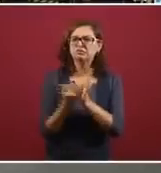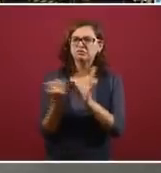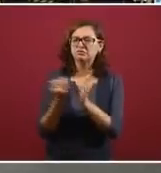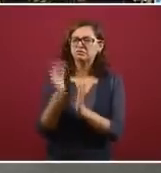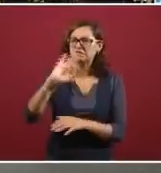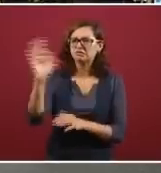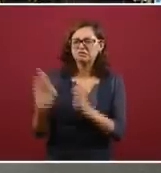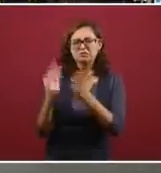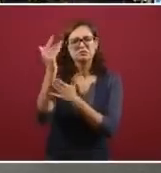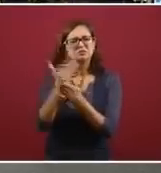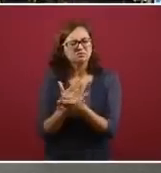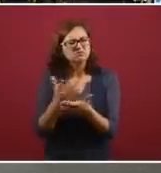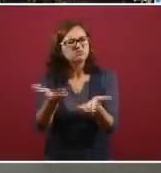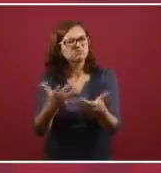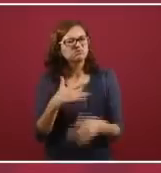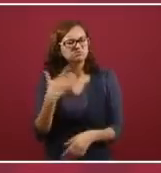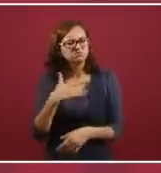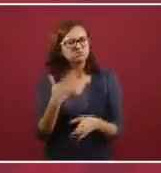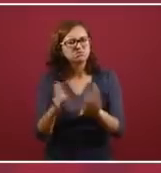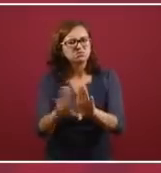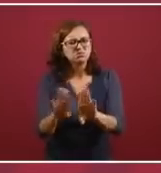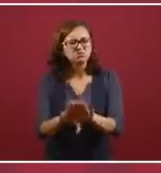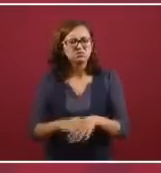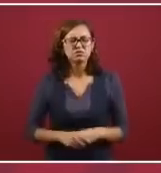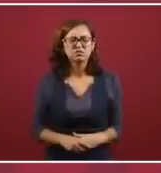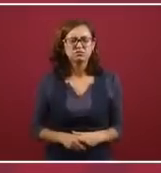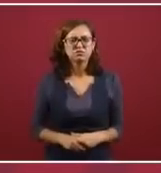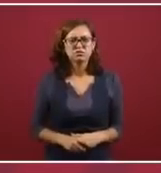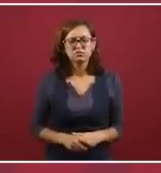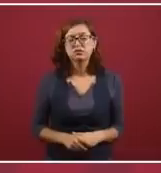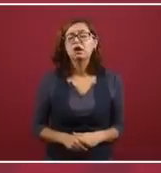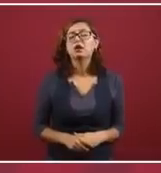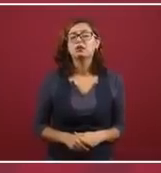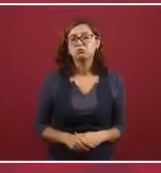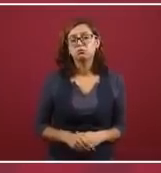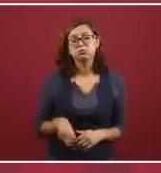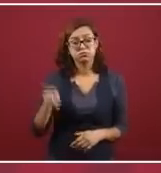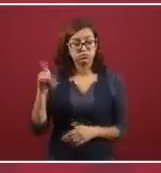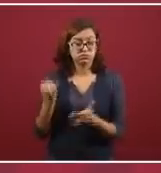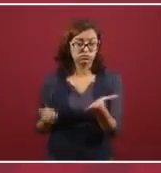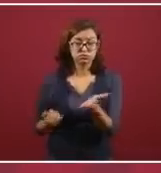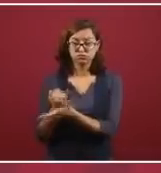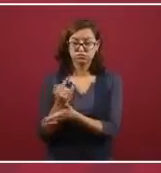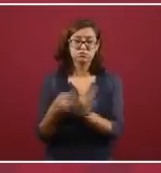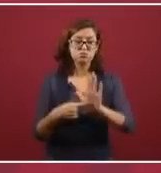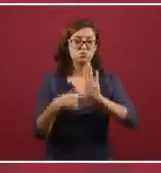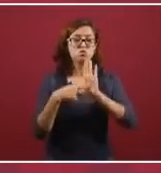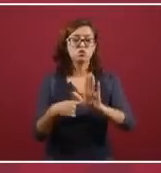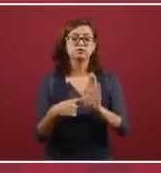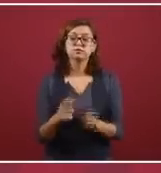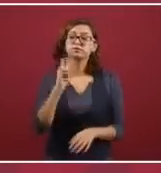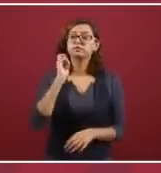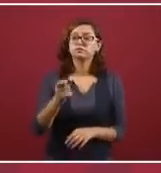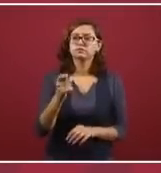Pues demuestra que está bien la economía mexicana. Hay un entorno